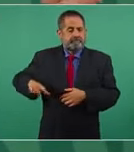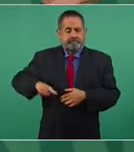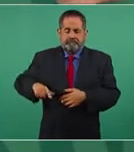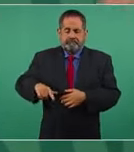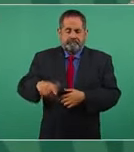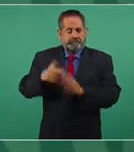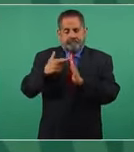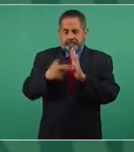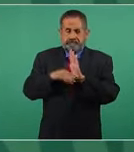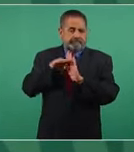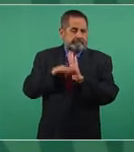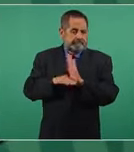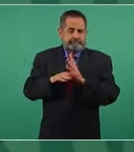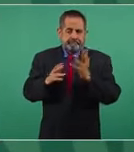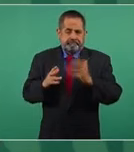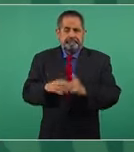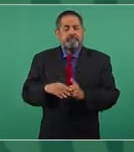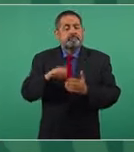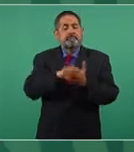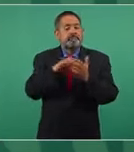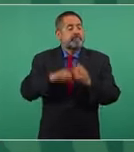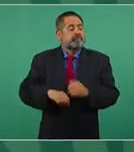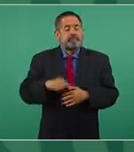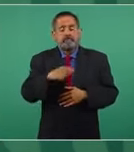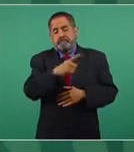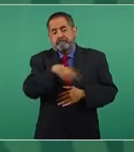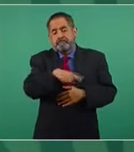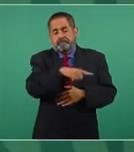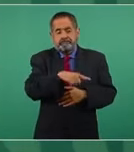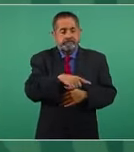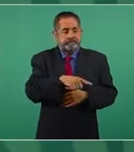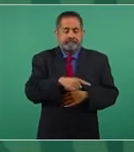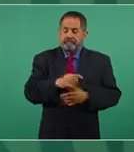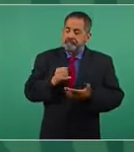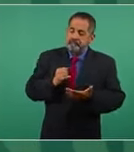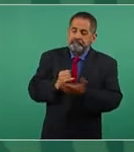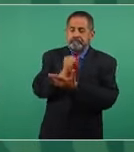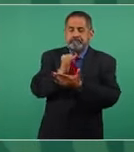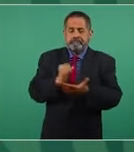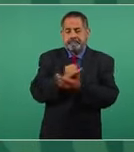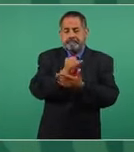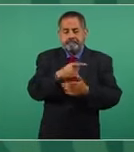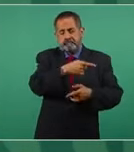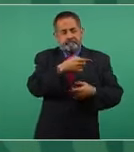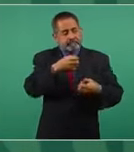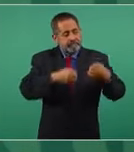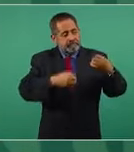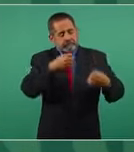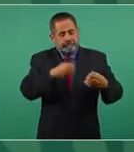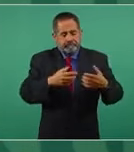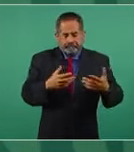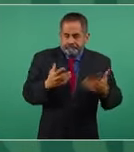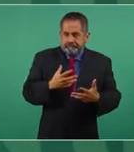independientemente de estas decisiones de los jueces,